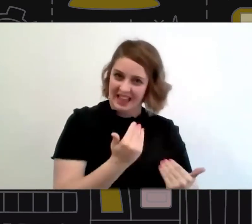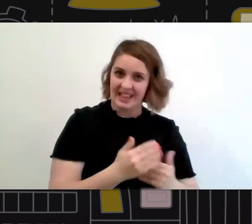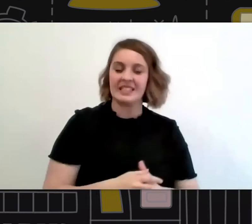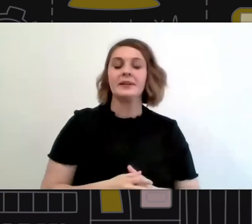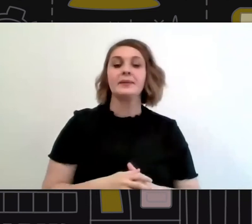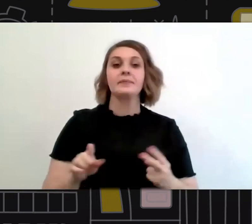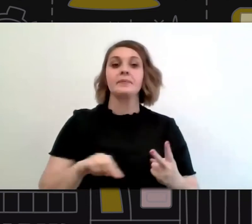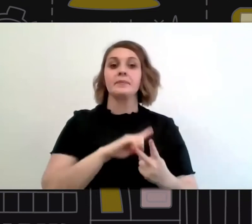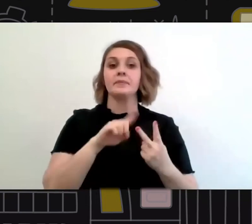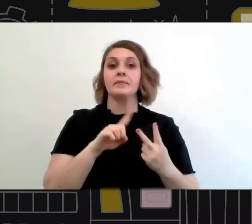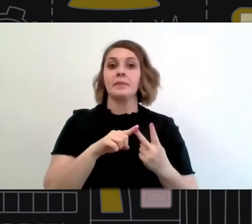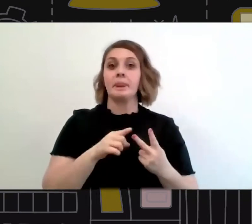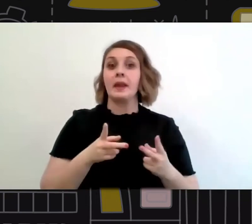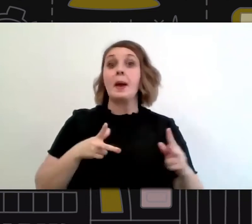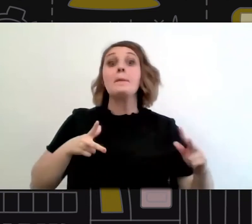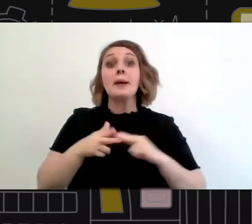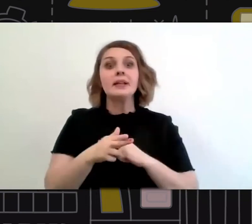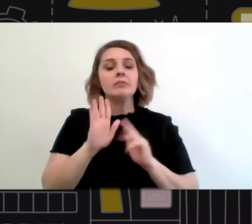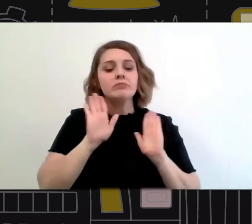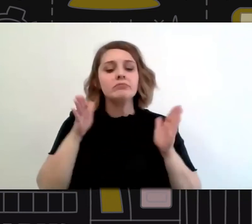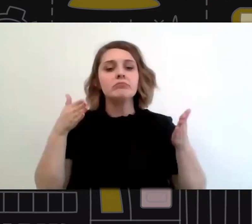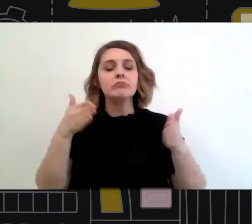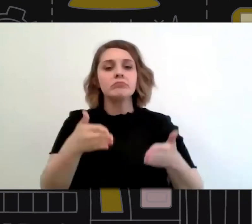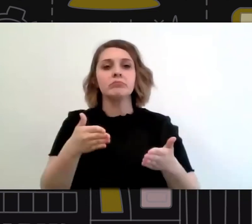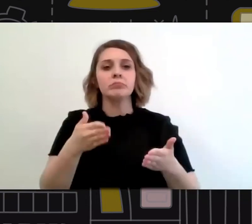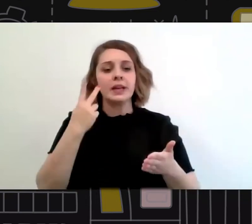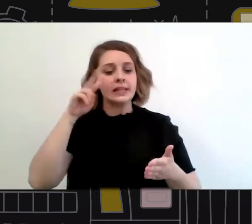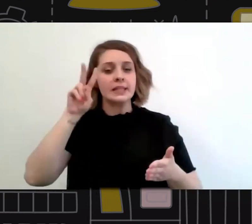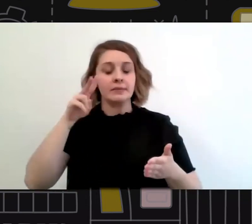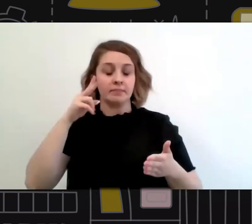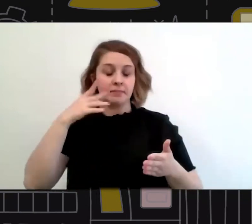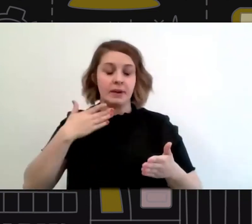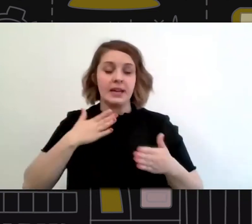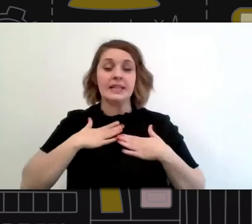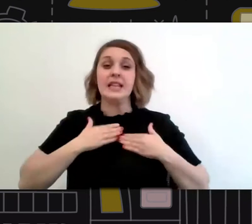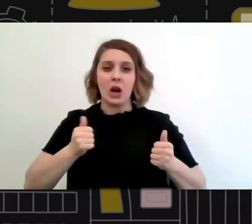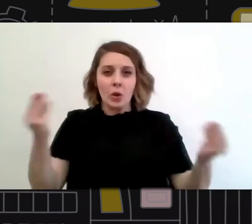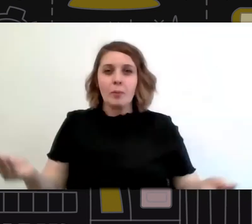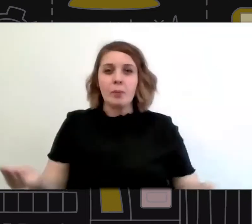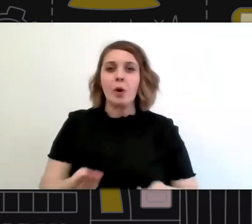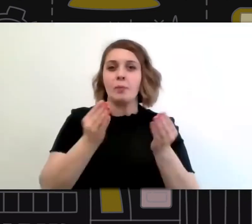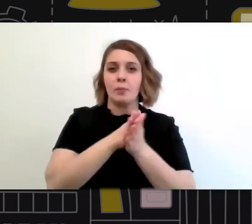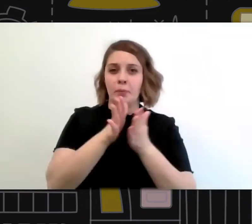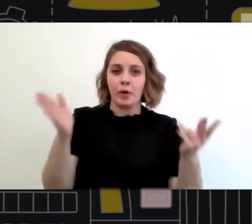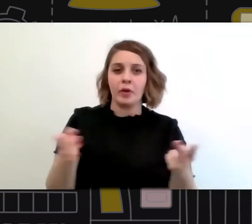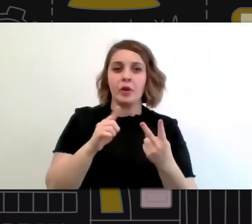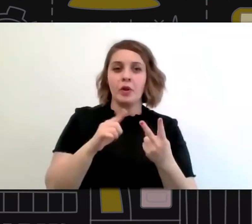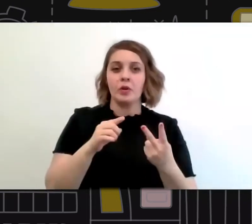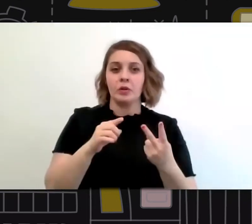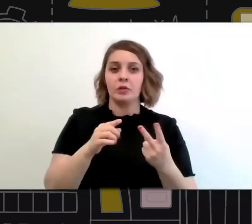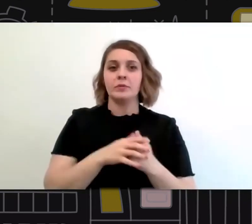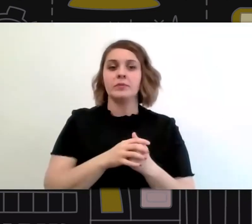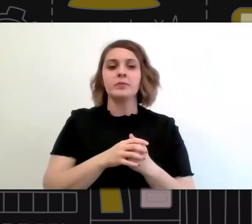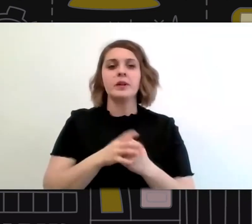La medicina preventiva se centra en la promoción de la salud, en la prevención de la enfermedad, incluyendo la poblacional